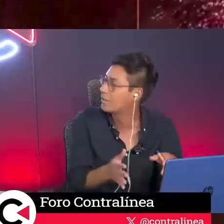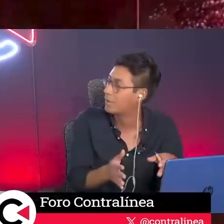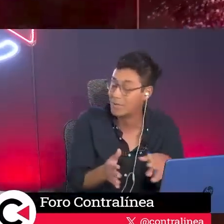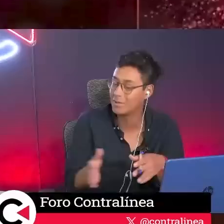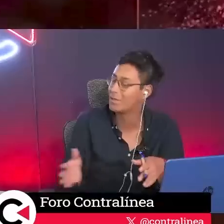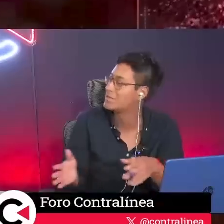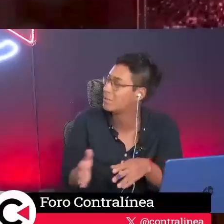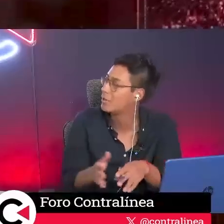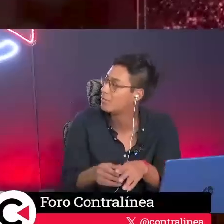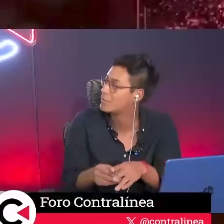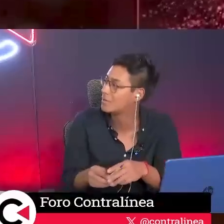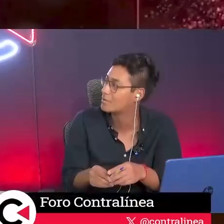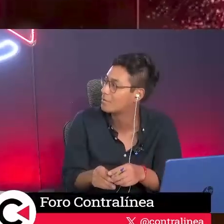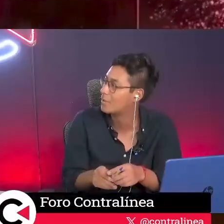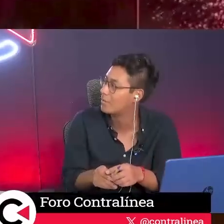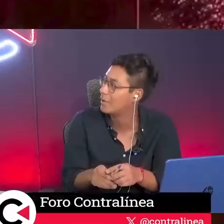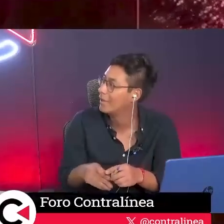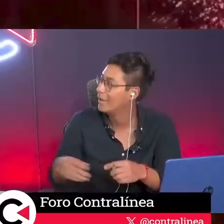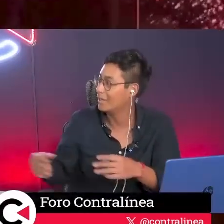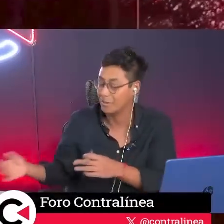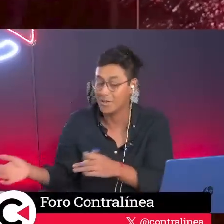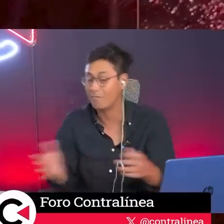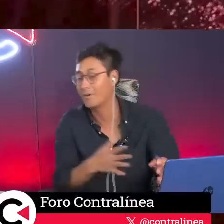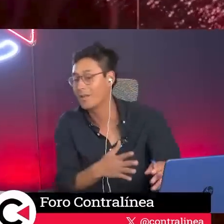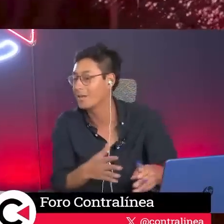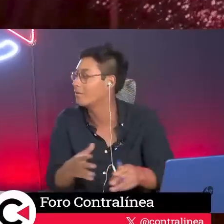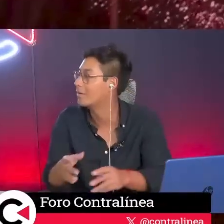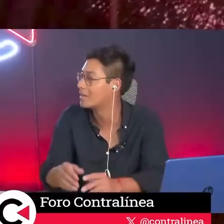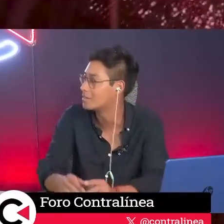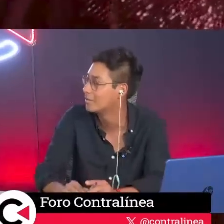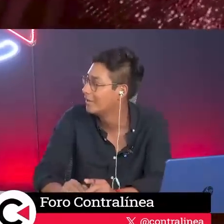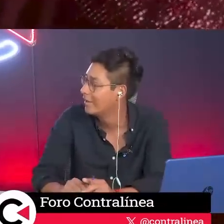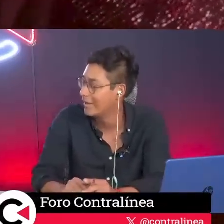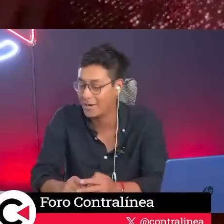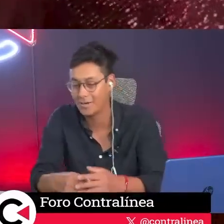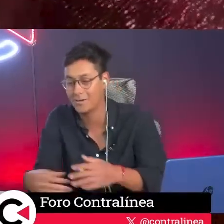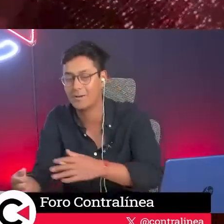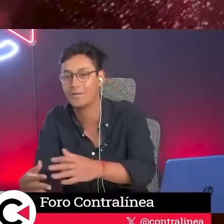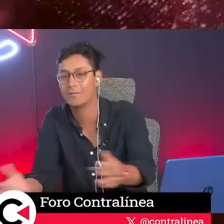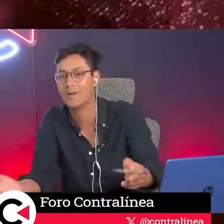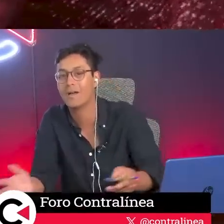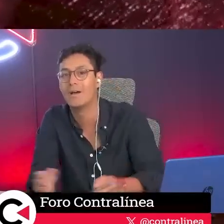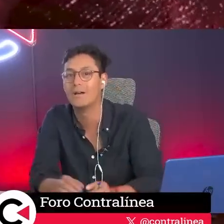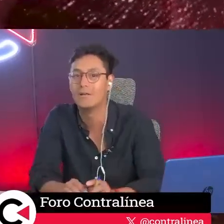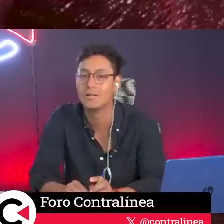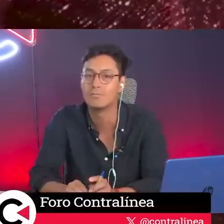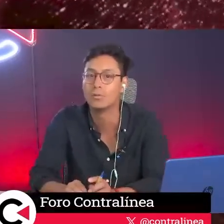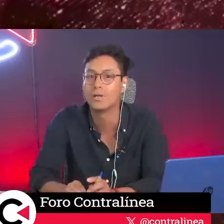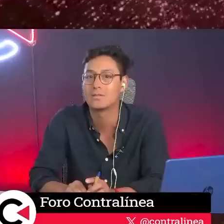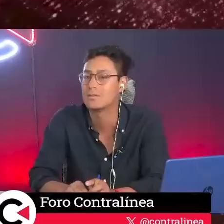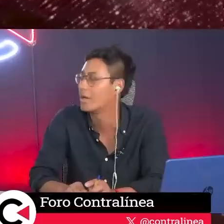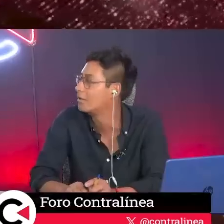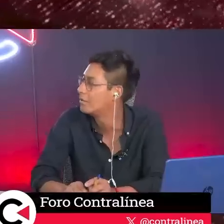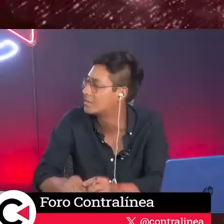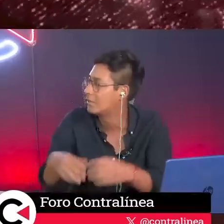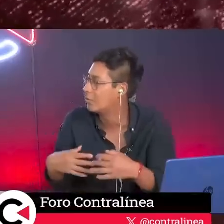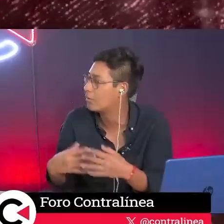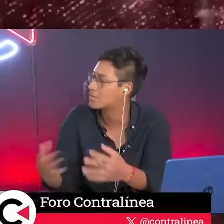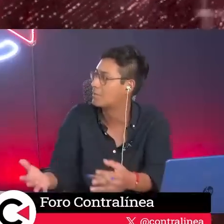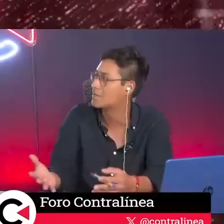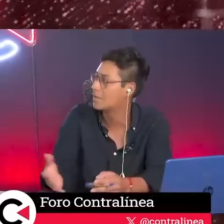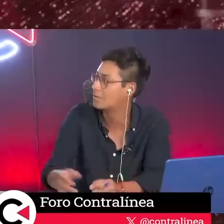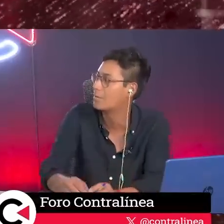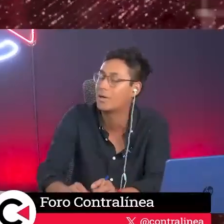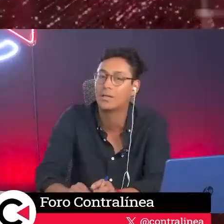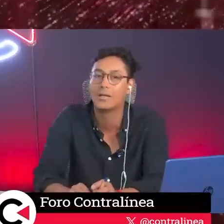tenemos este 1 de diciembre como se acostumbraba, en donde afuera del Congreso era una disputa social, ¿no? Este